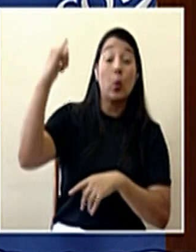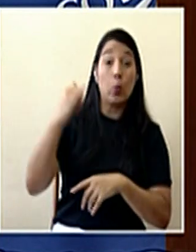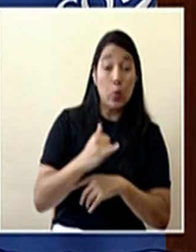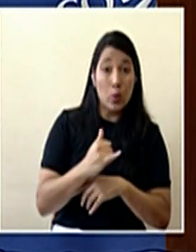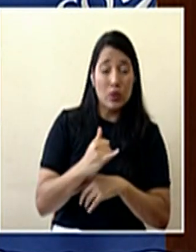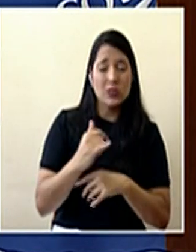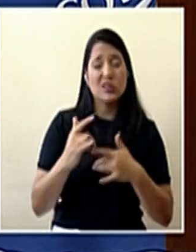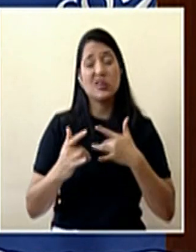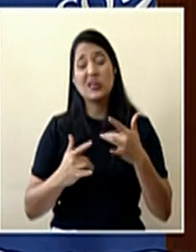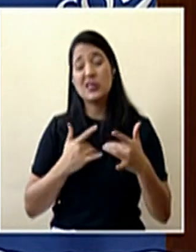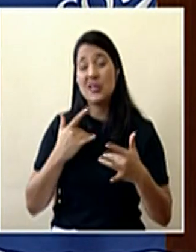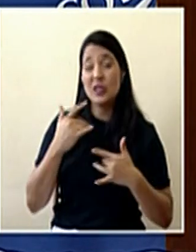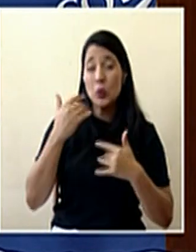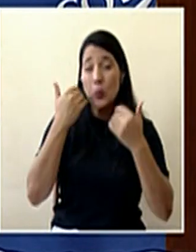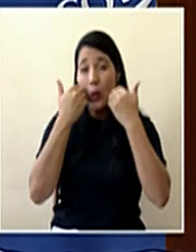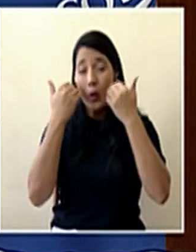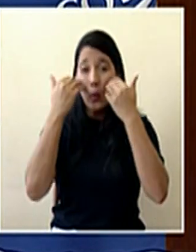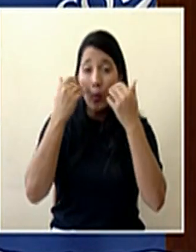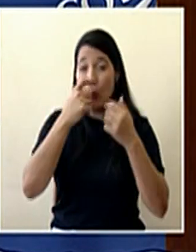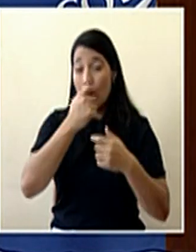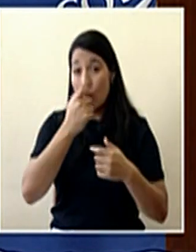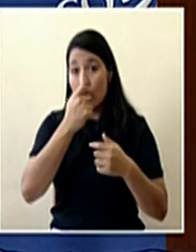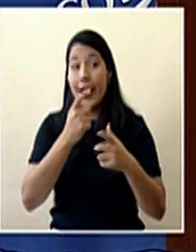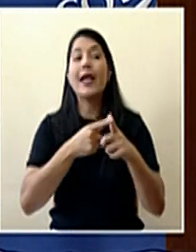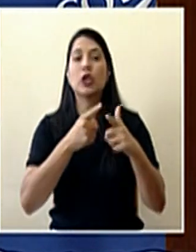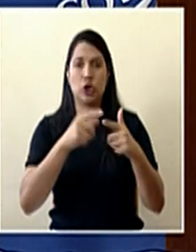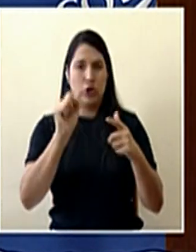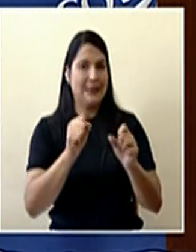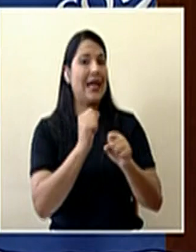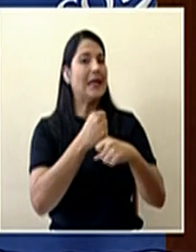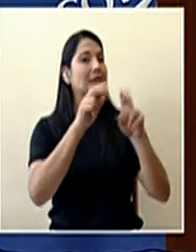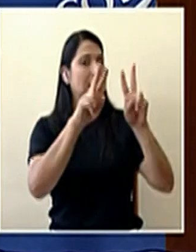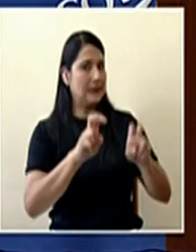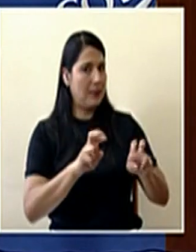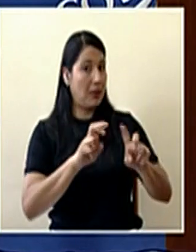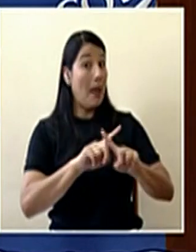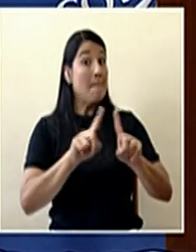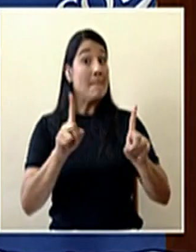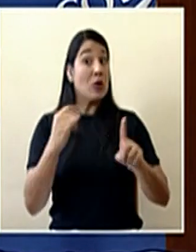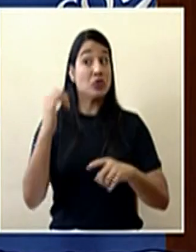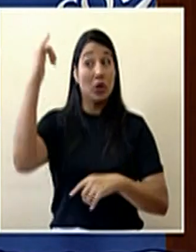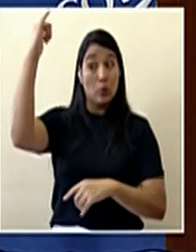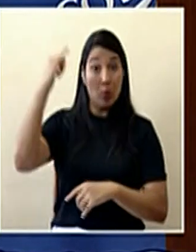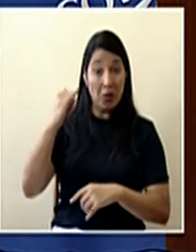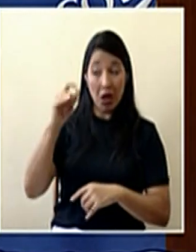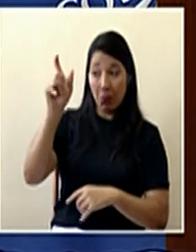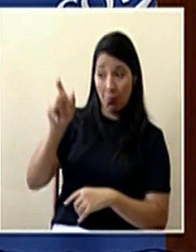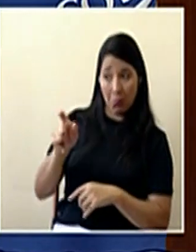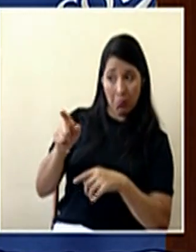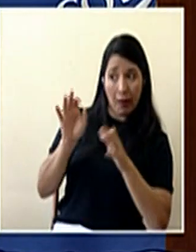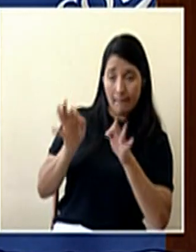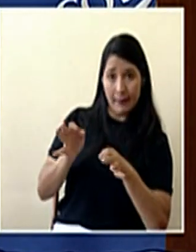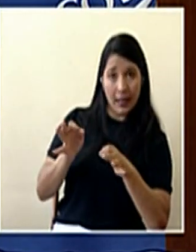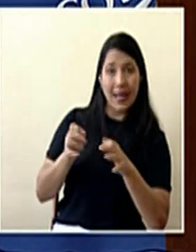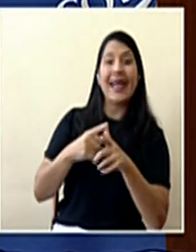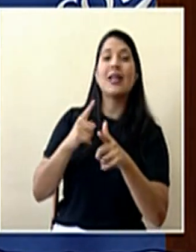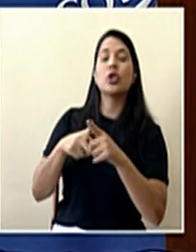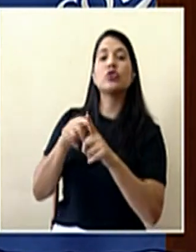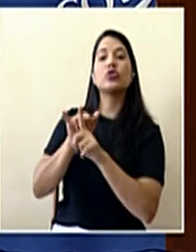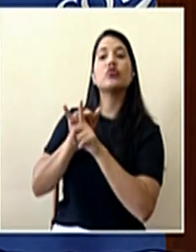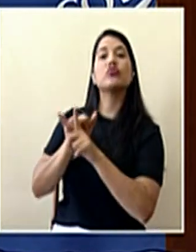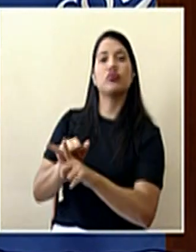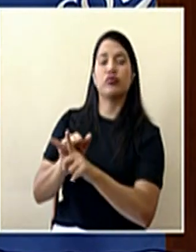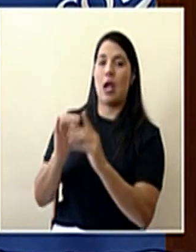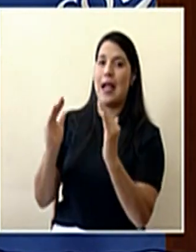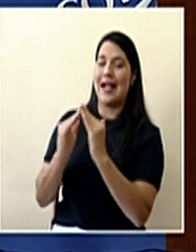no, se les pone en una cuarentena, o sea, en un aislamiento por 14 días preventivo.